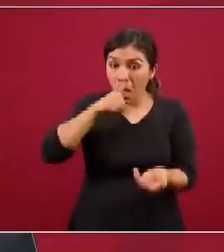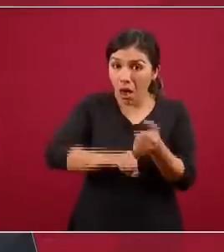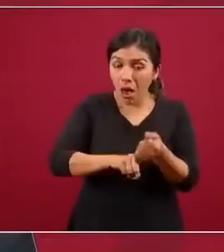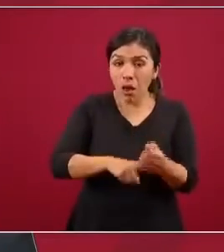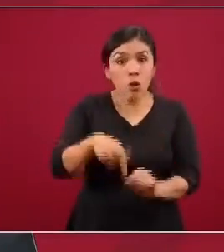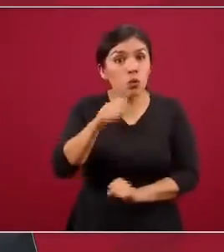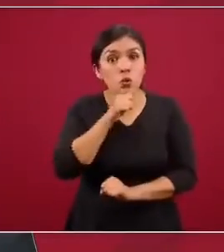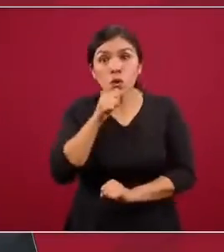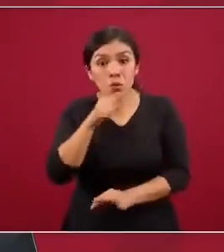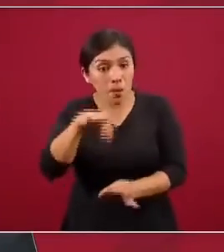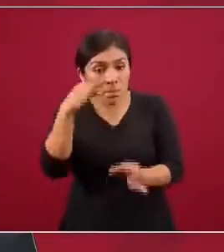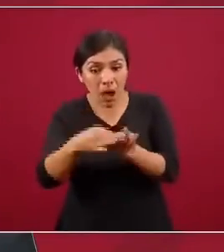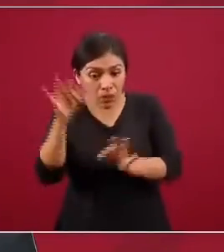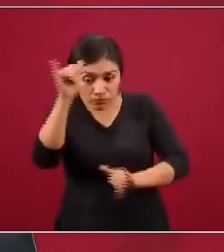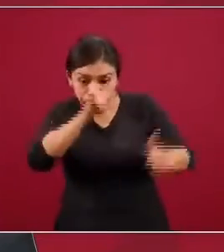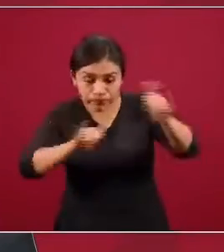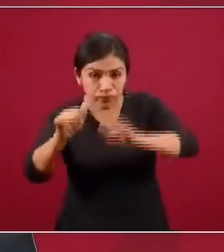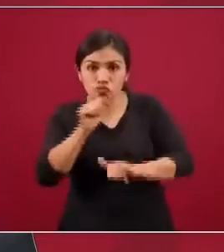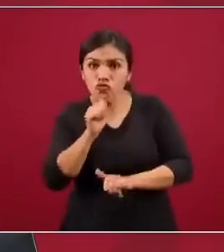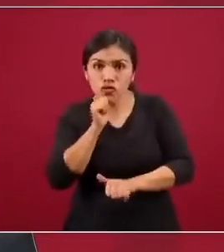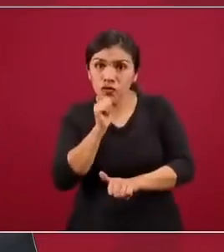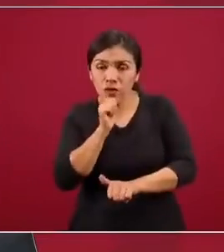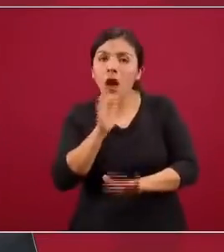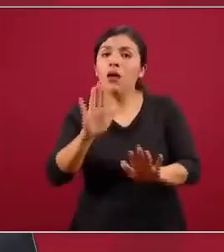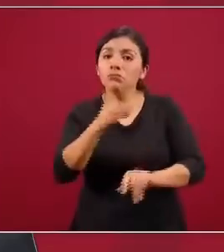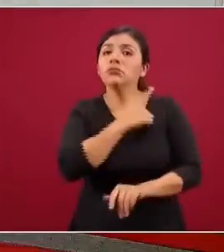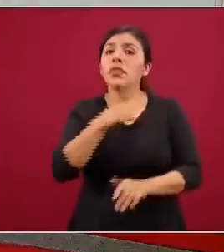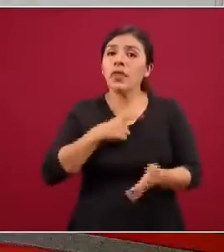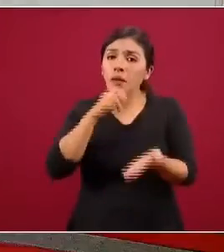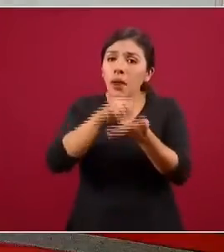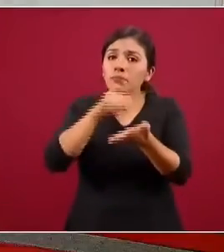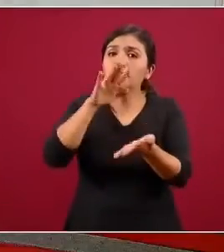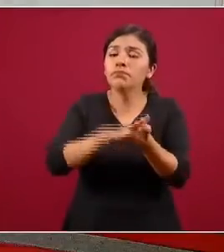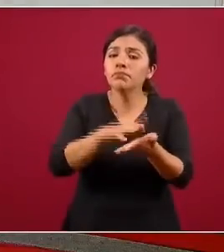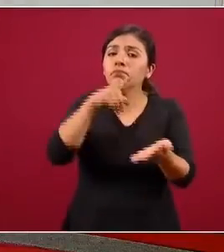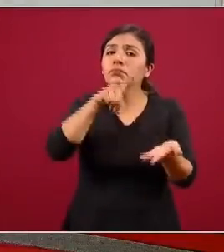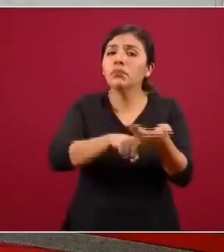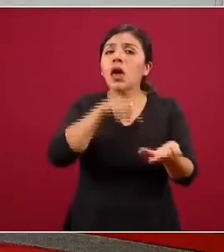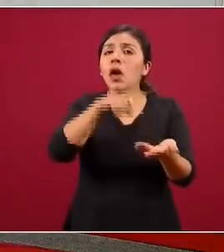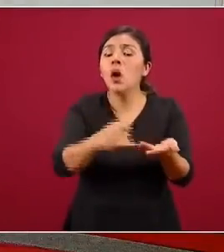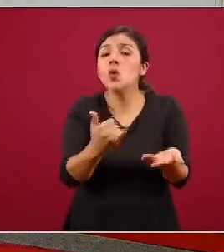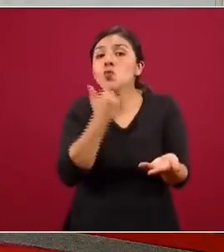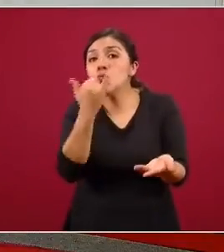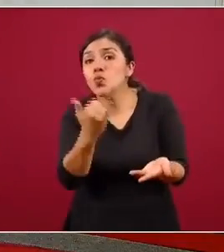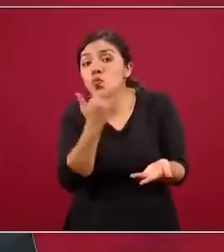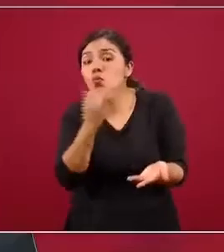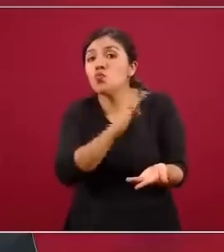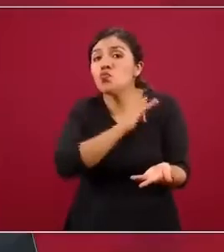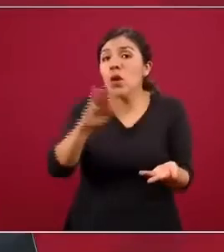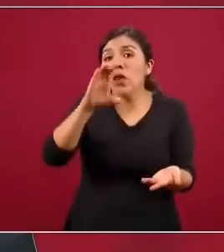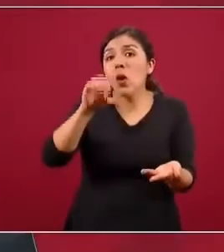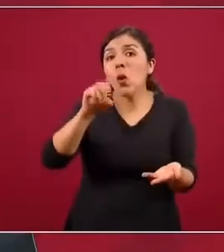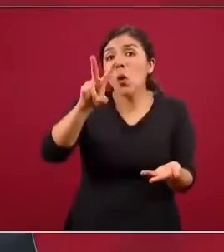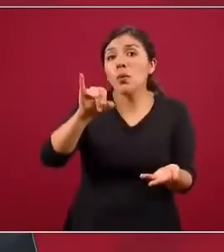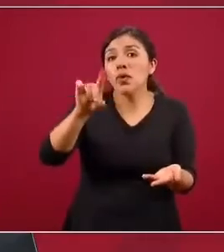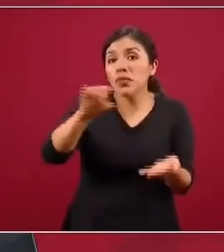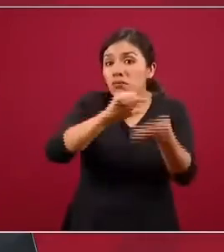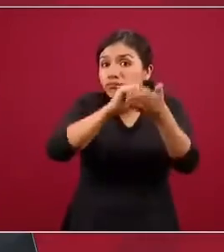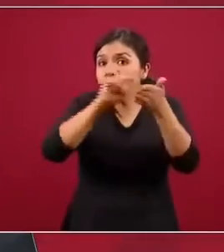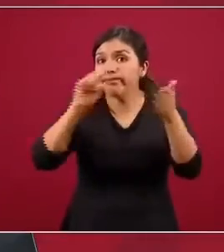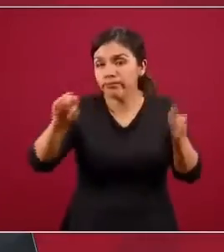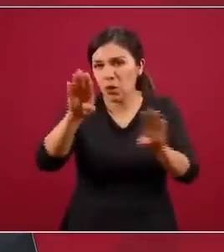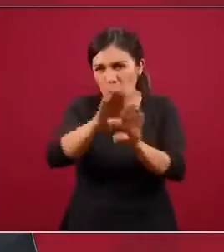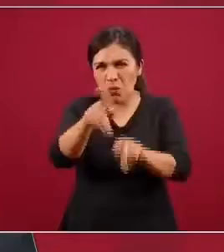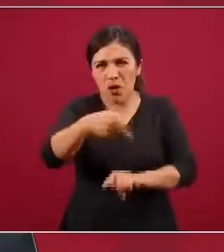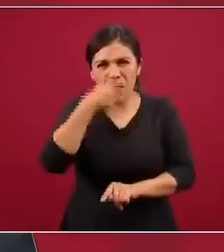aun cuando no tuviera la confirmación por laboratorio, se debe asentar como probable COVID o simplemente COVID, que es